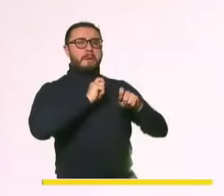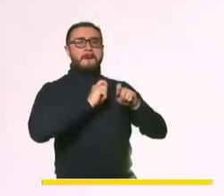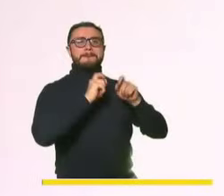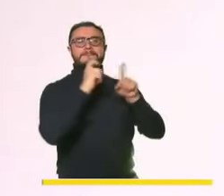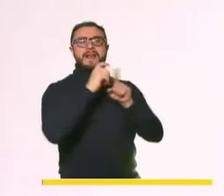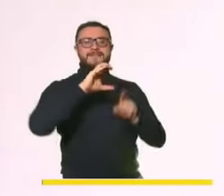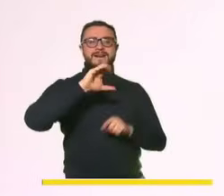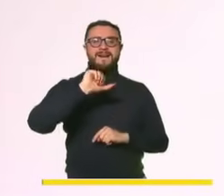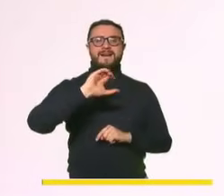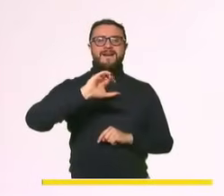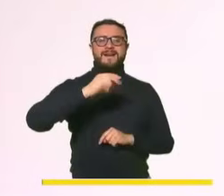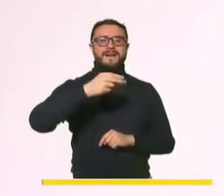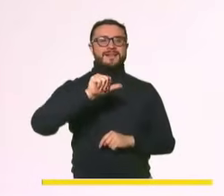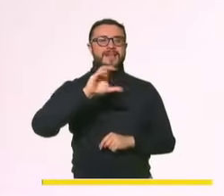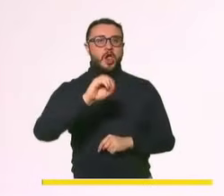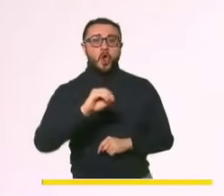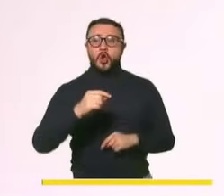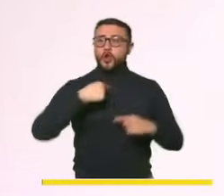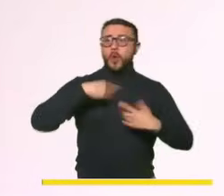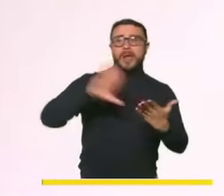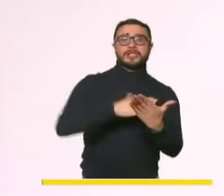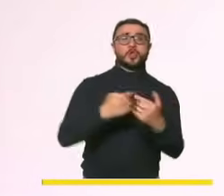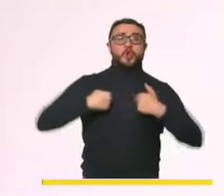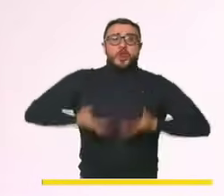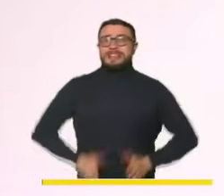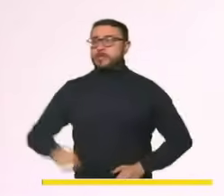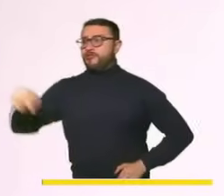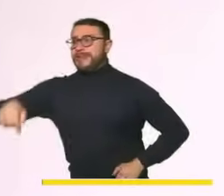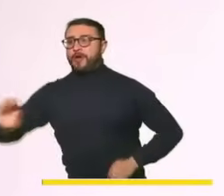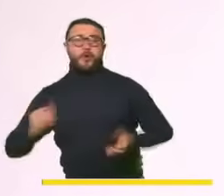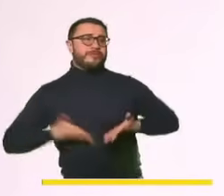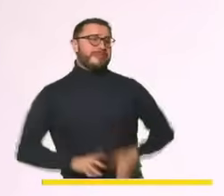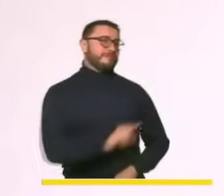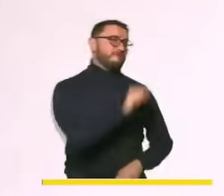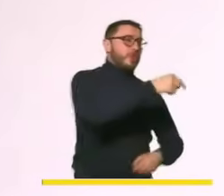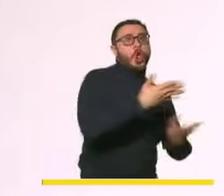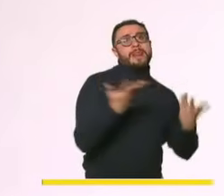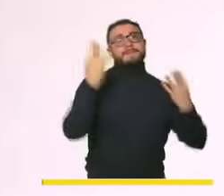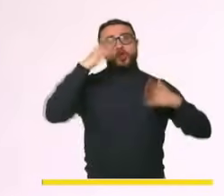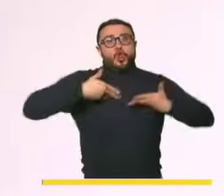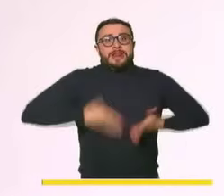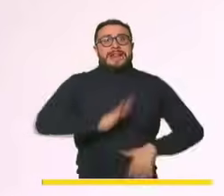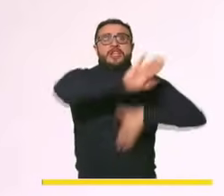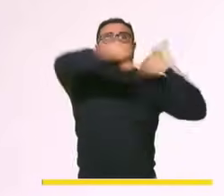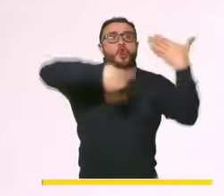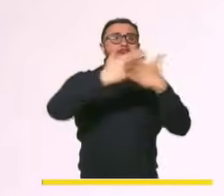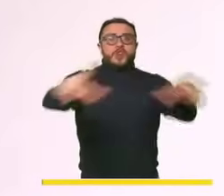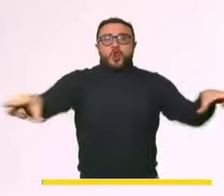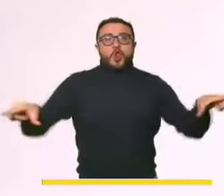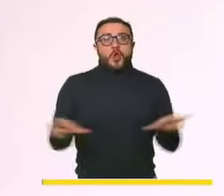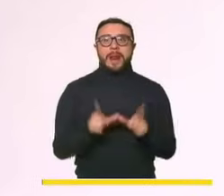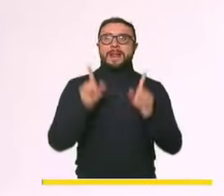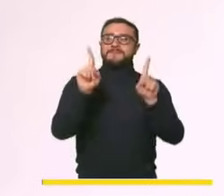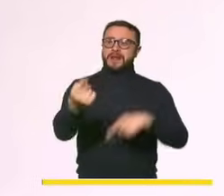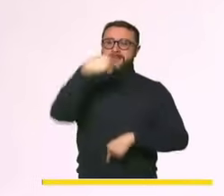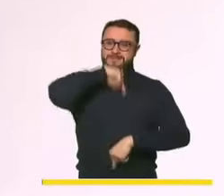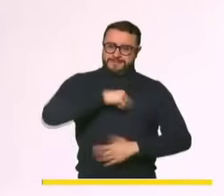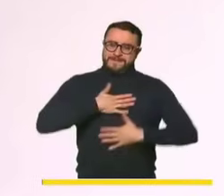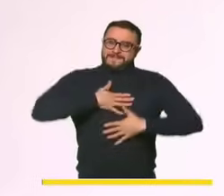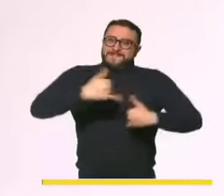tocaba como en la canción, no soy de aquí, no soy de allá, o quizás de todos los lugares, pero ser feliz es